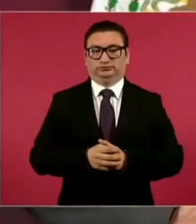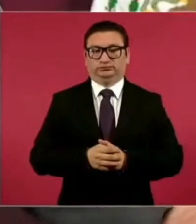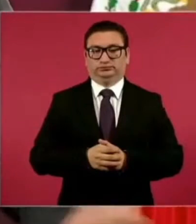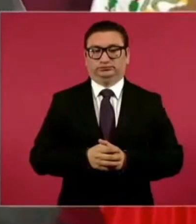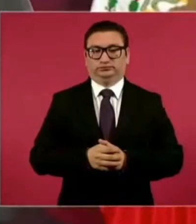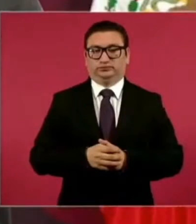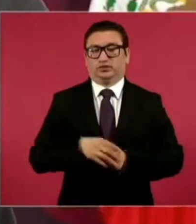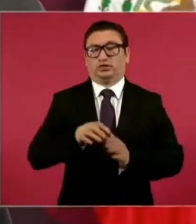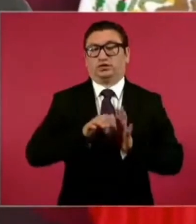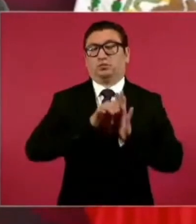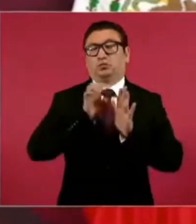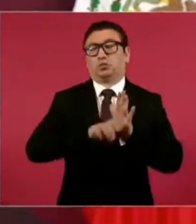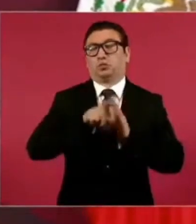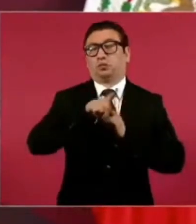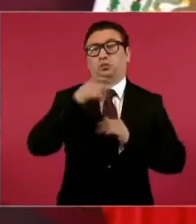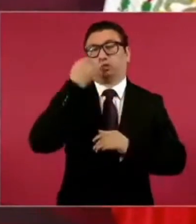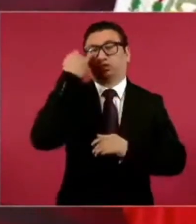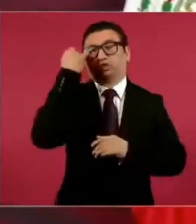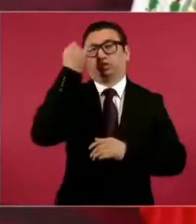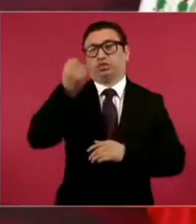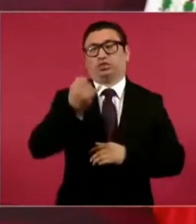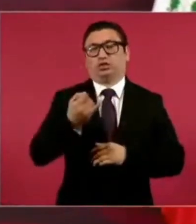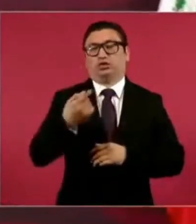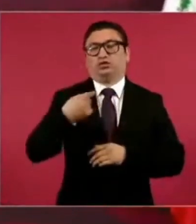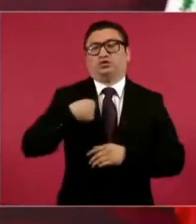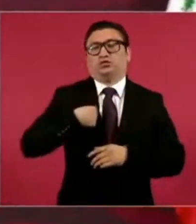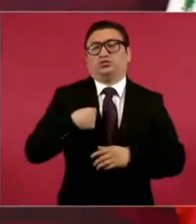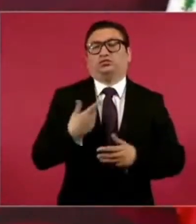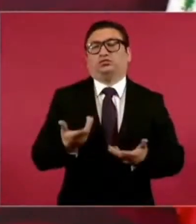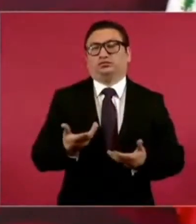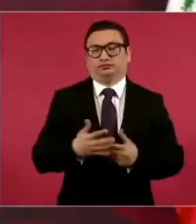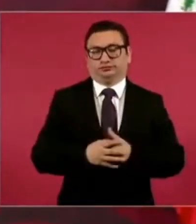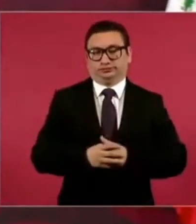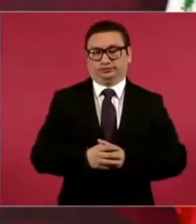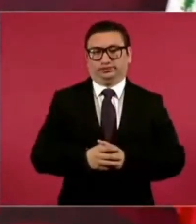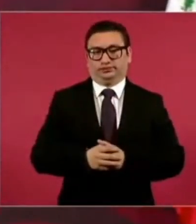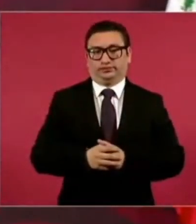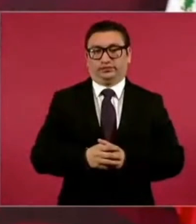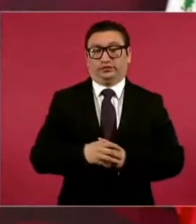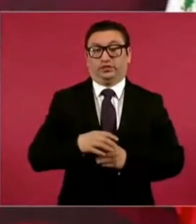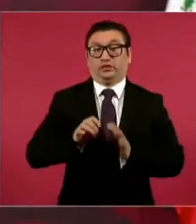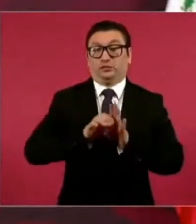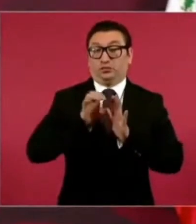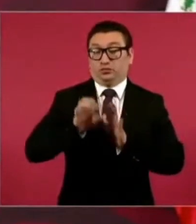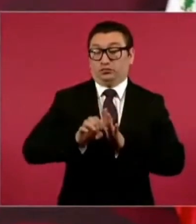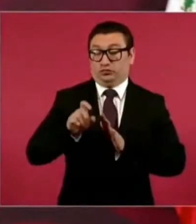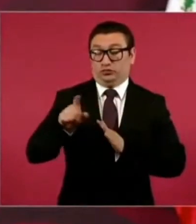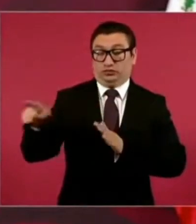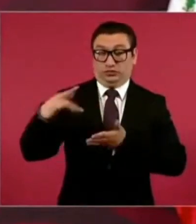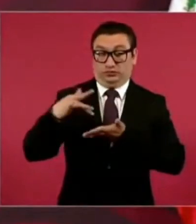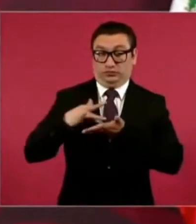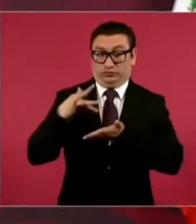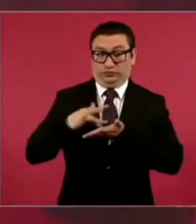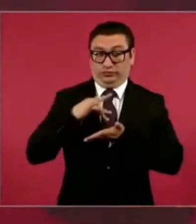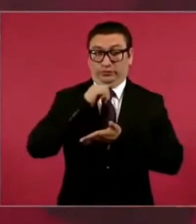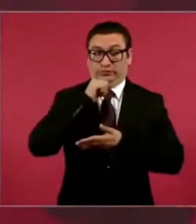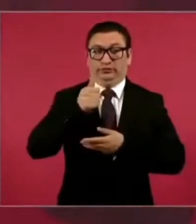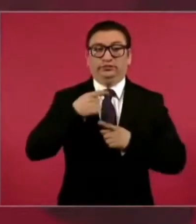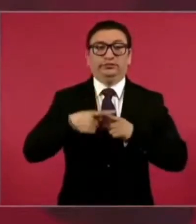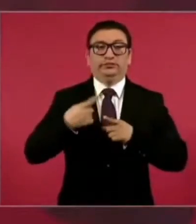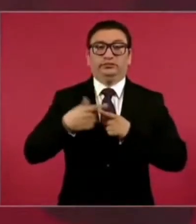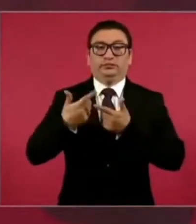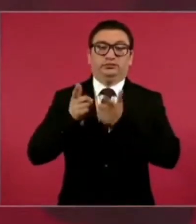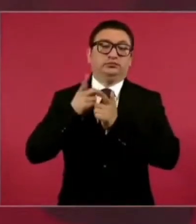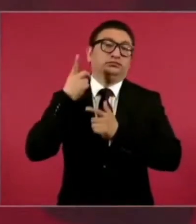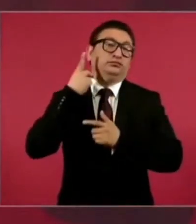Imagínense si yo no hubiese contado con el apoyo de los